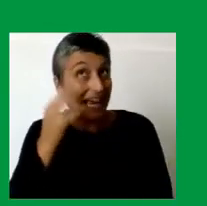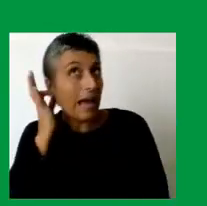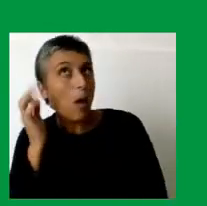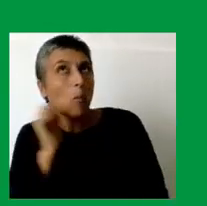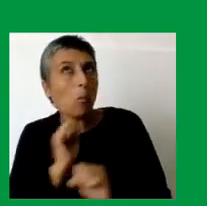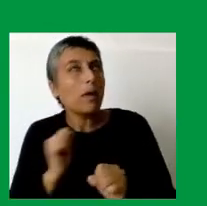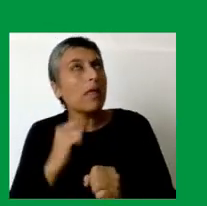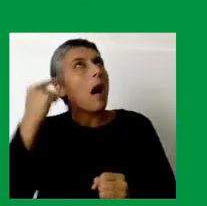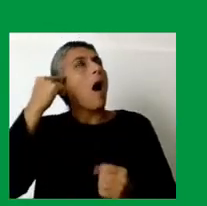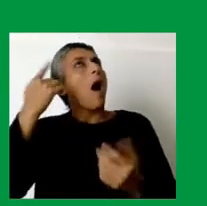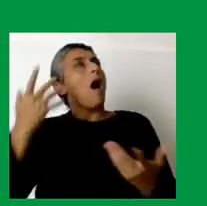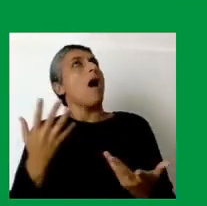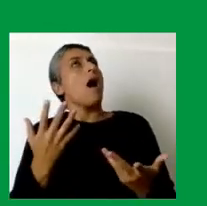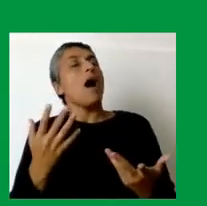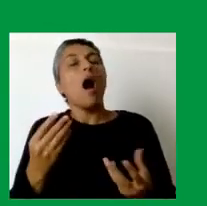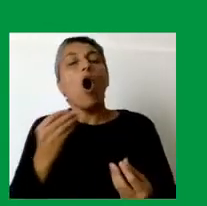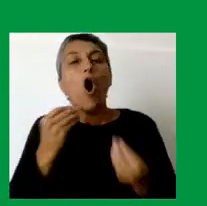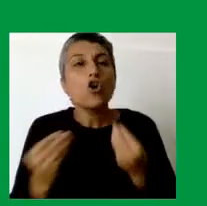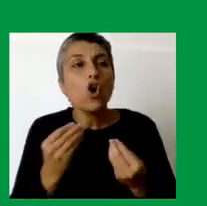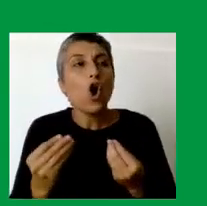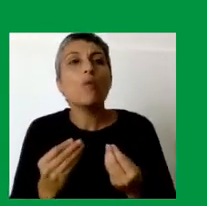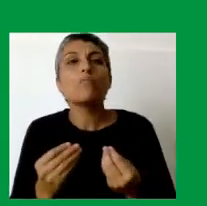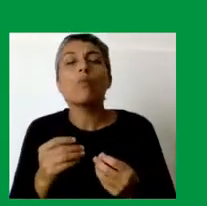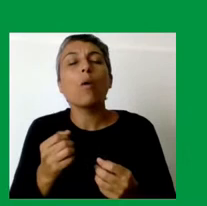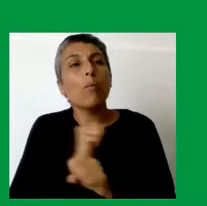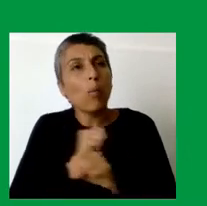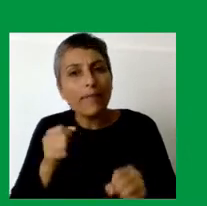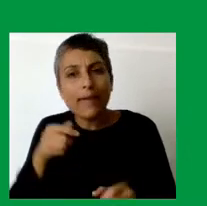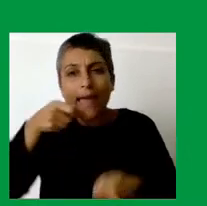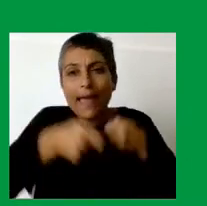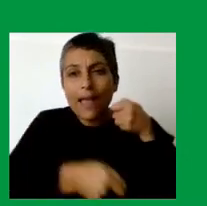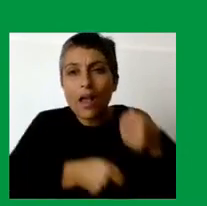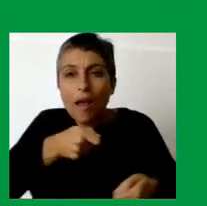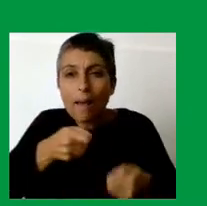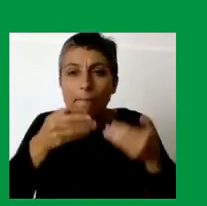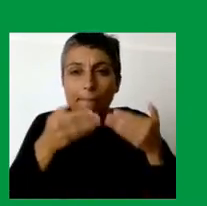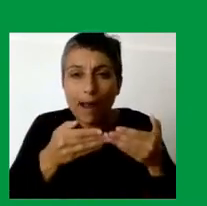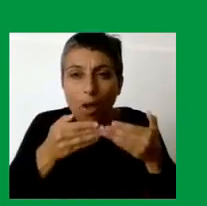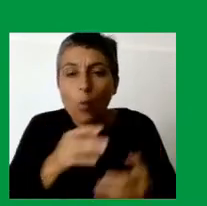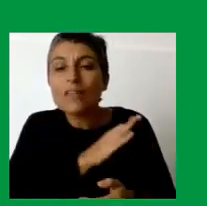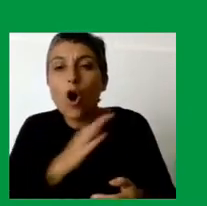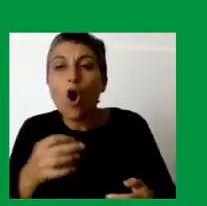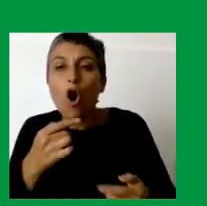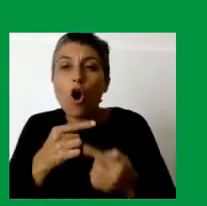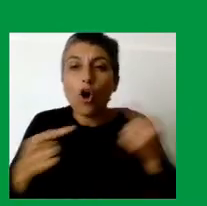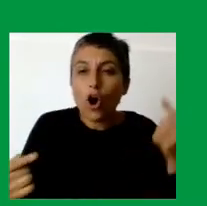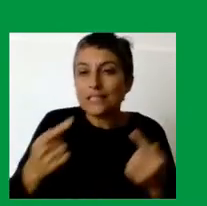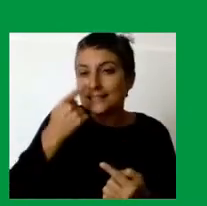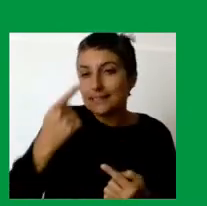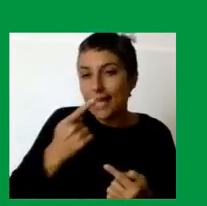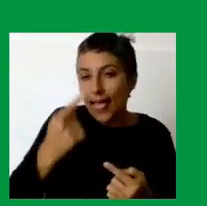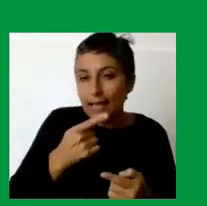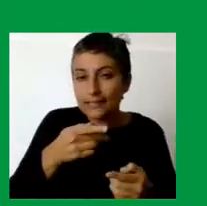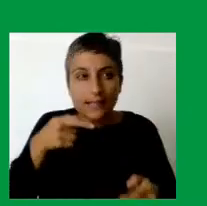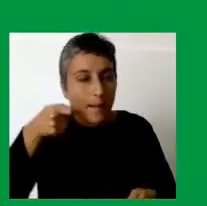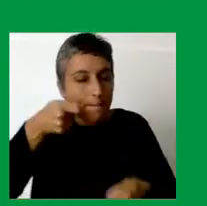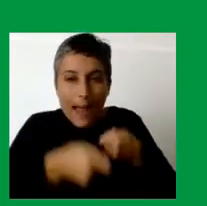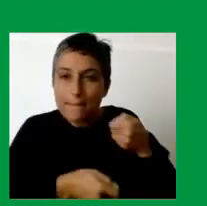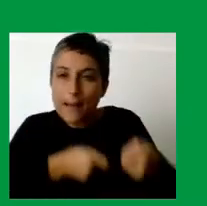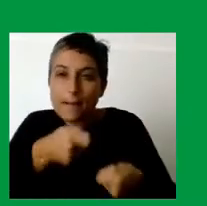puedan incluir en estos proyectos colaborativos sus preguntas, que puedan incluir sus inquietudes, que puedan incluir